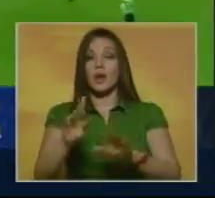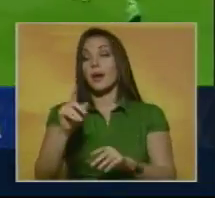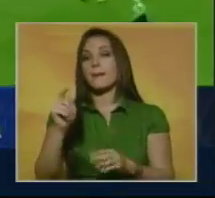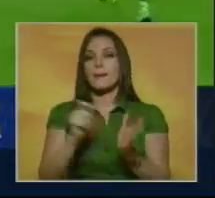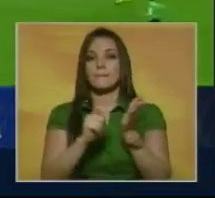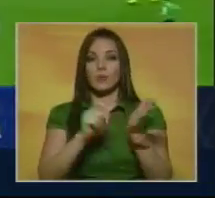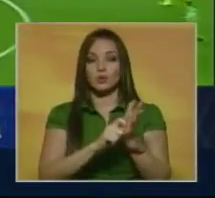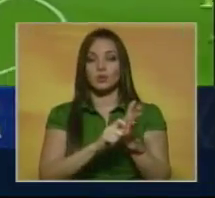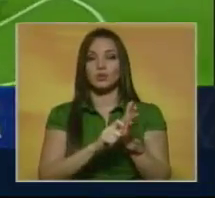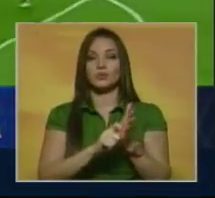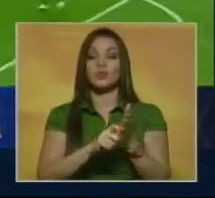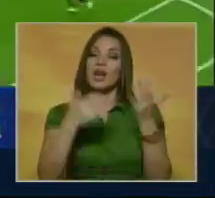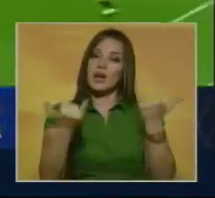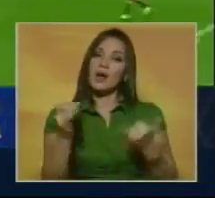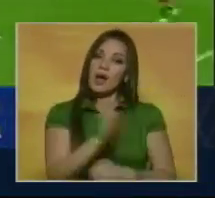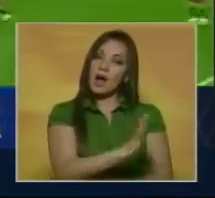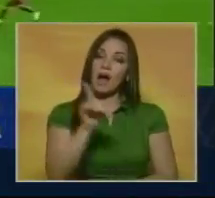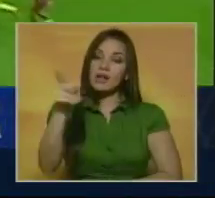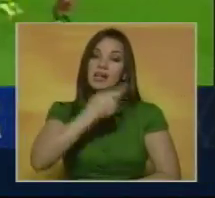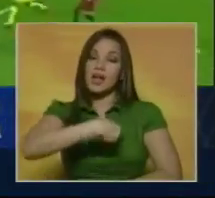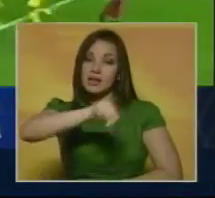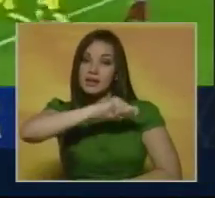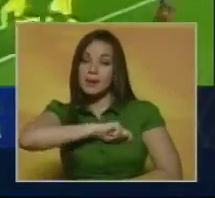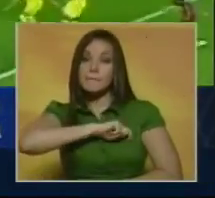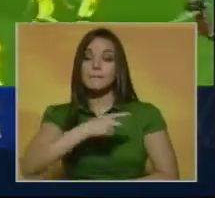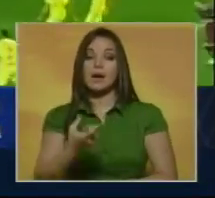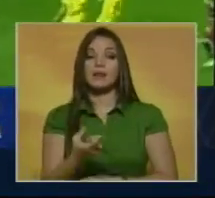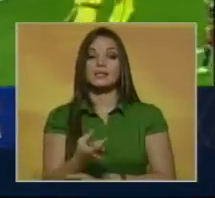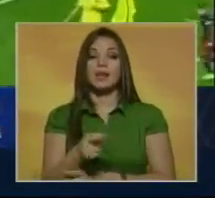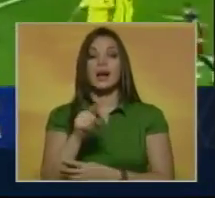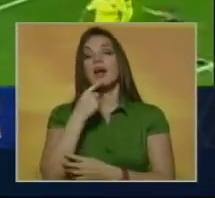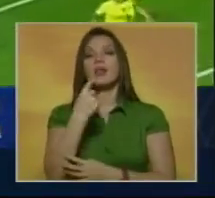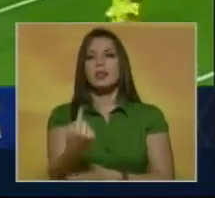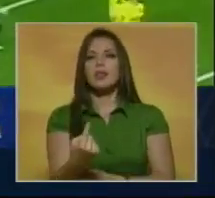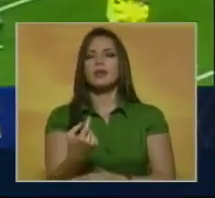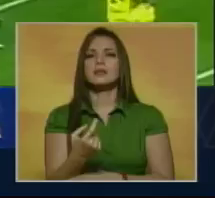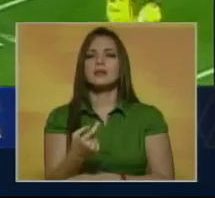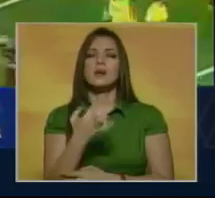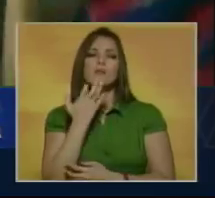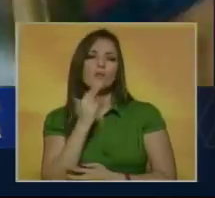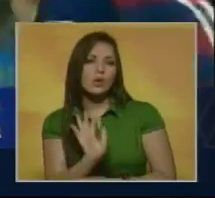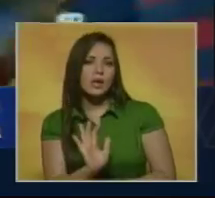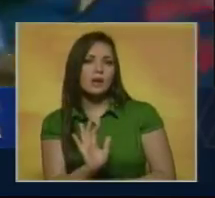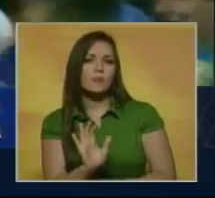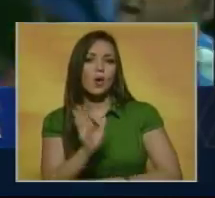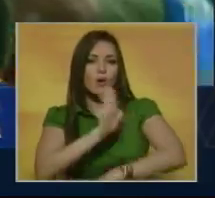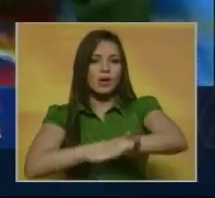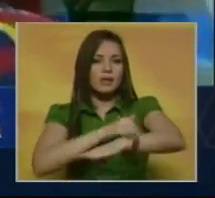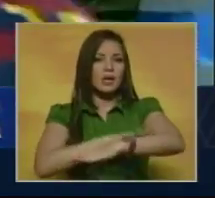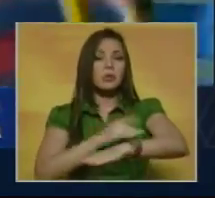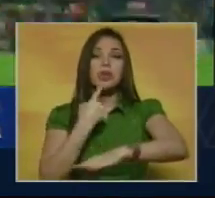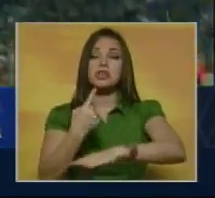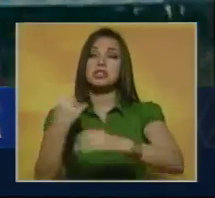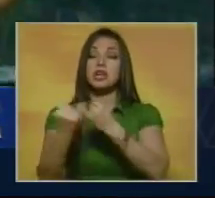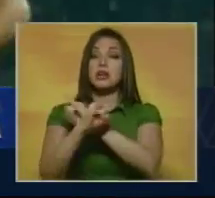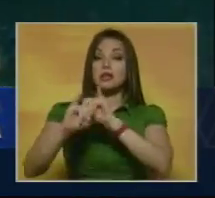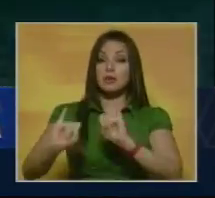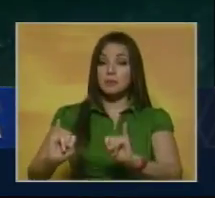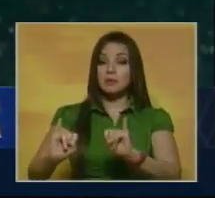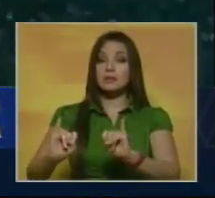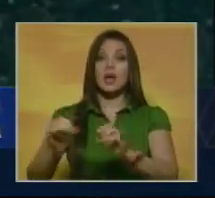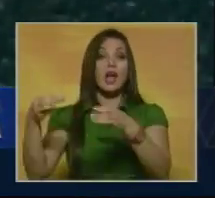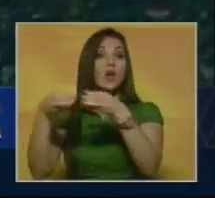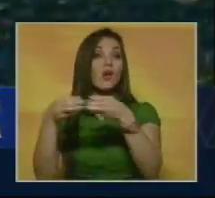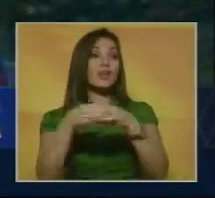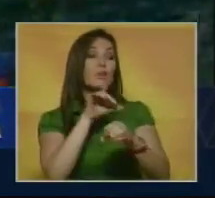el presidente de la Liga de Fútbol Profesional, Javier Tebas, advirtió de que en caso de que Cataluña declarara su independencia, los equipos